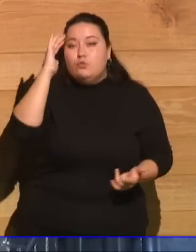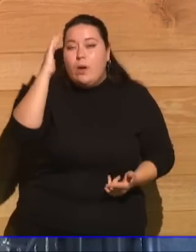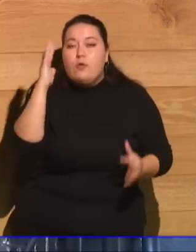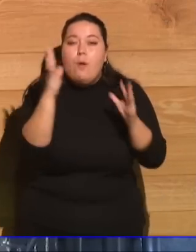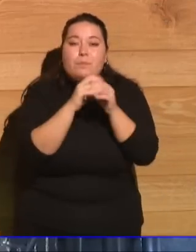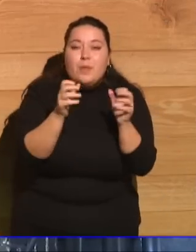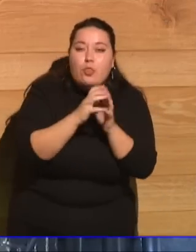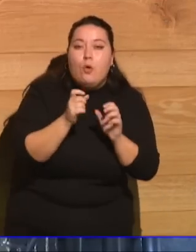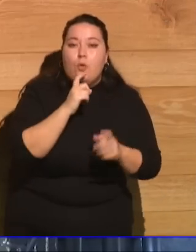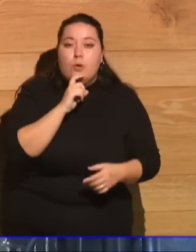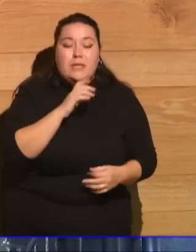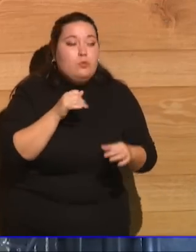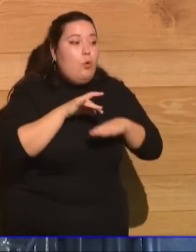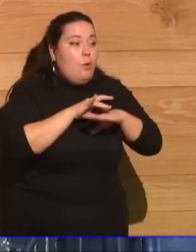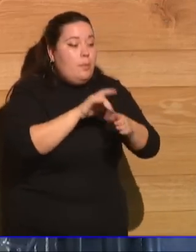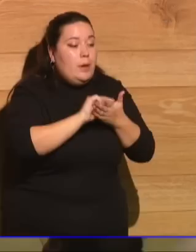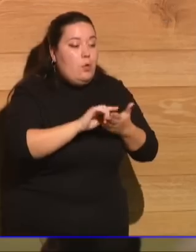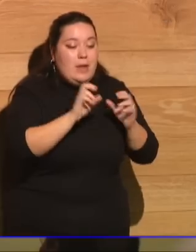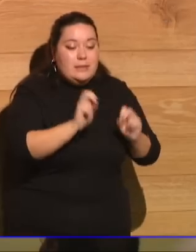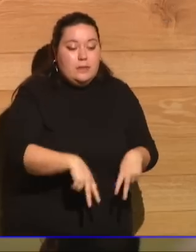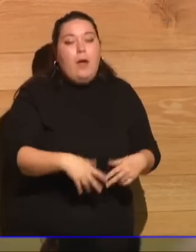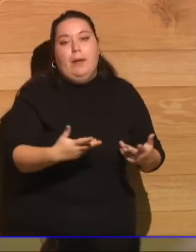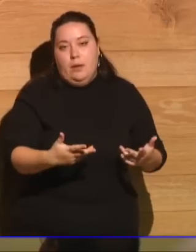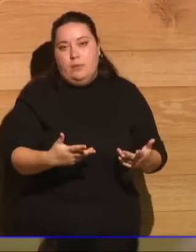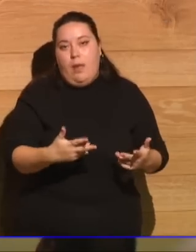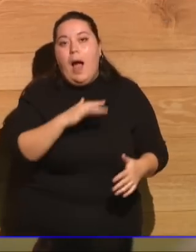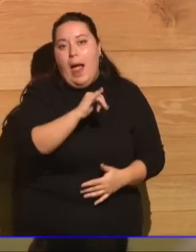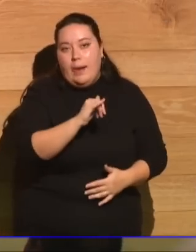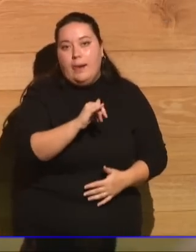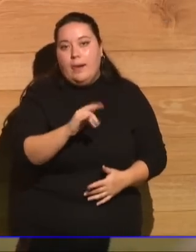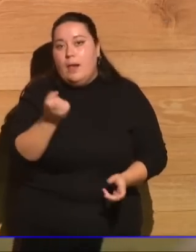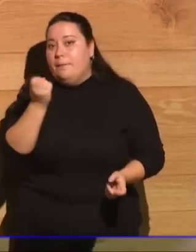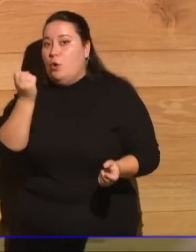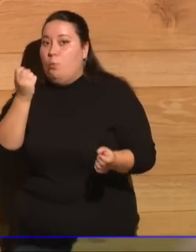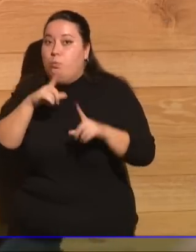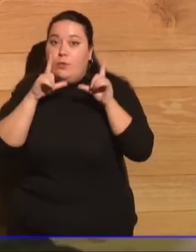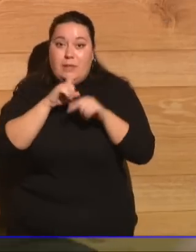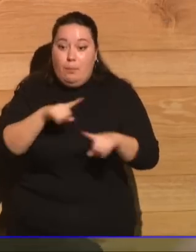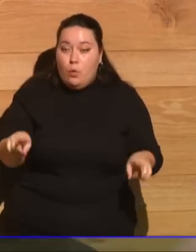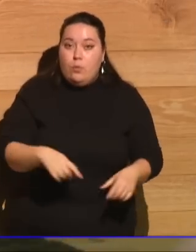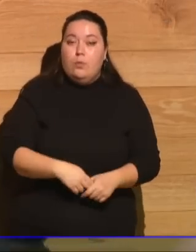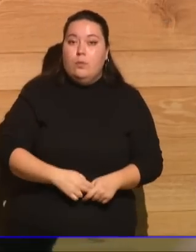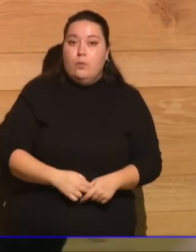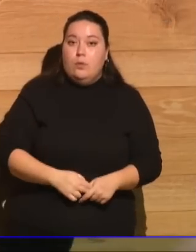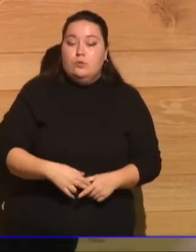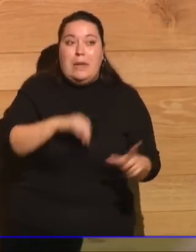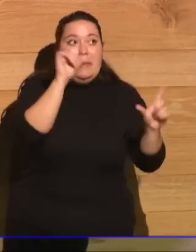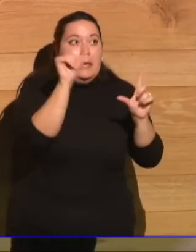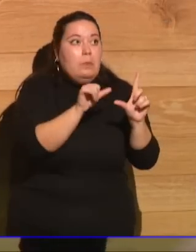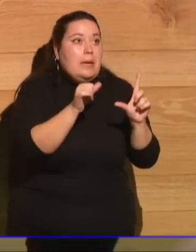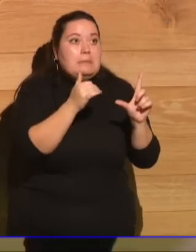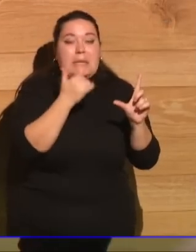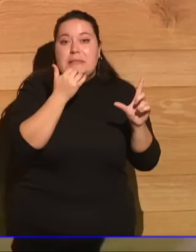tener ambiciones. De hecho, es una película sin guión. Es decir, es una película con guión, efectivamente. Ni sin protagonistas también. Claro, es una película que